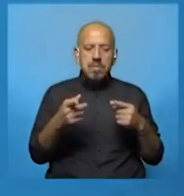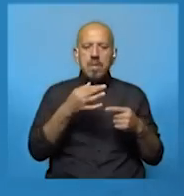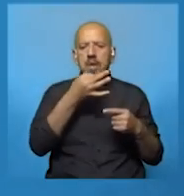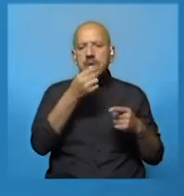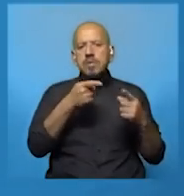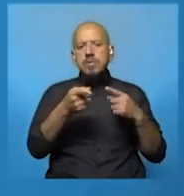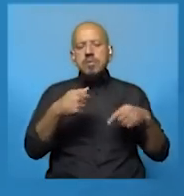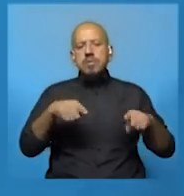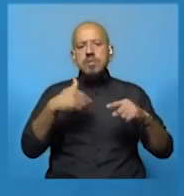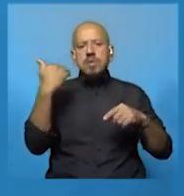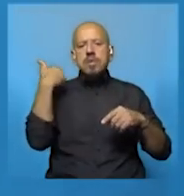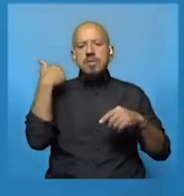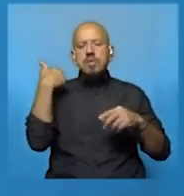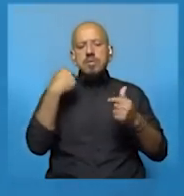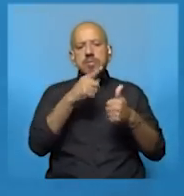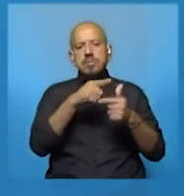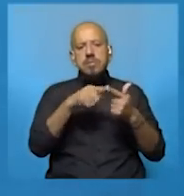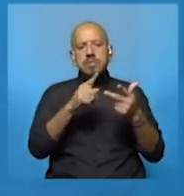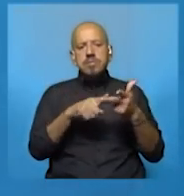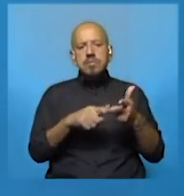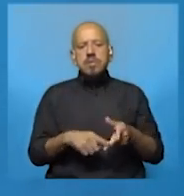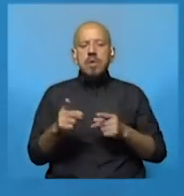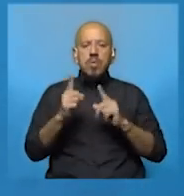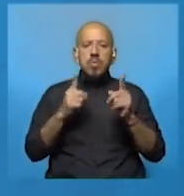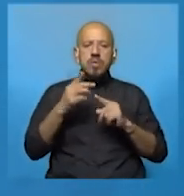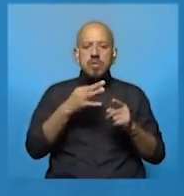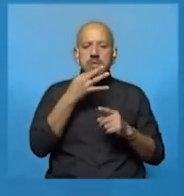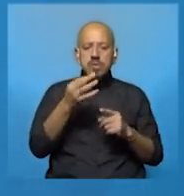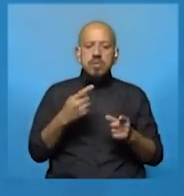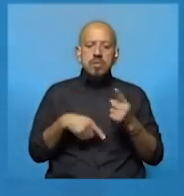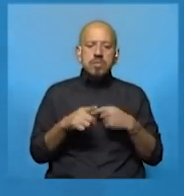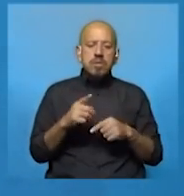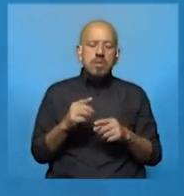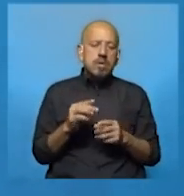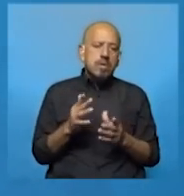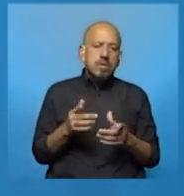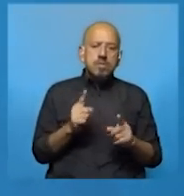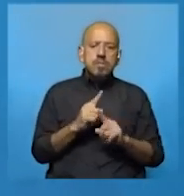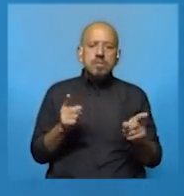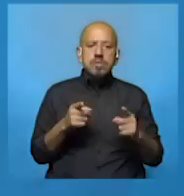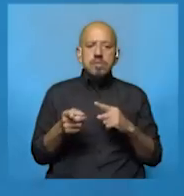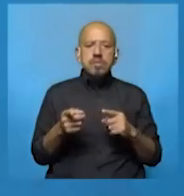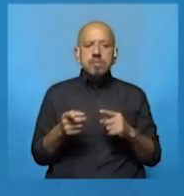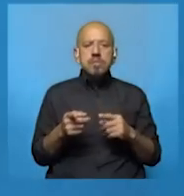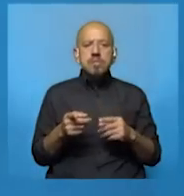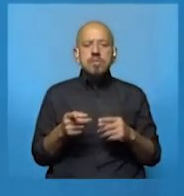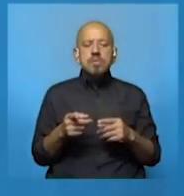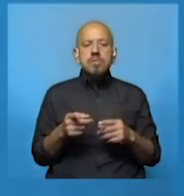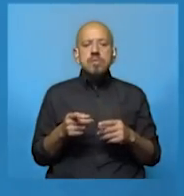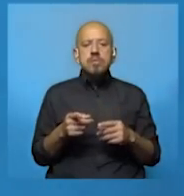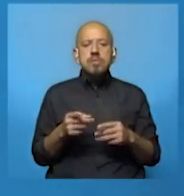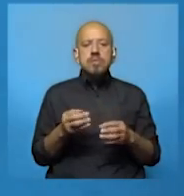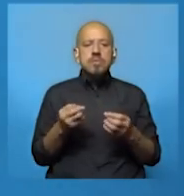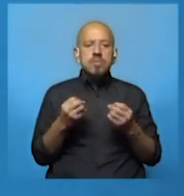asttesiano algunos otros que se hablaban que al final no no fueron no estuvieron en la carpeta porque finalmente se